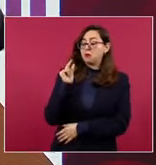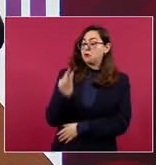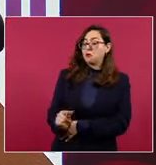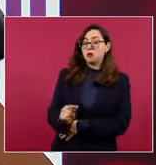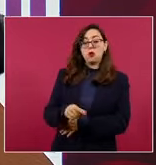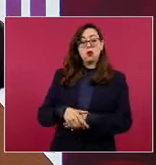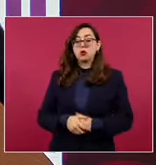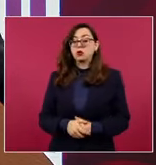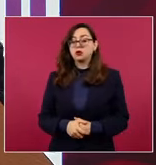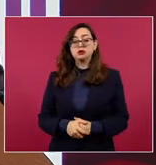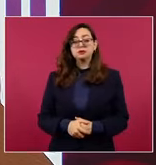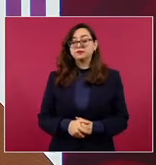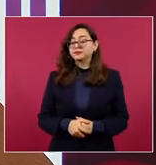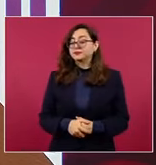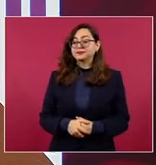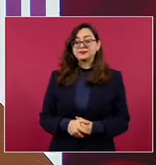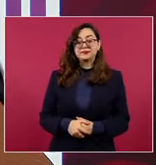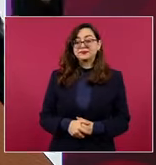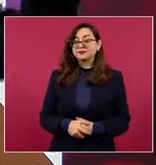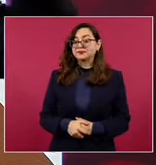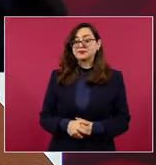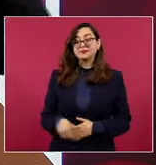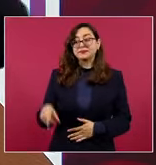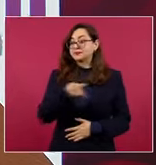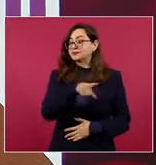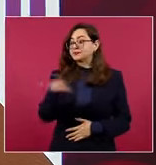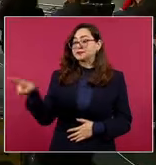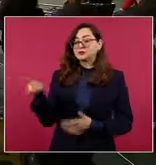Es muy poco lo que se recauda, porque